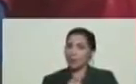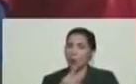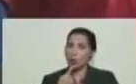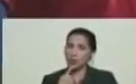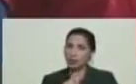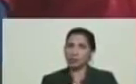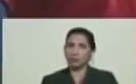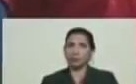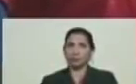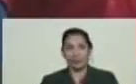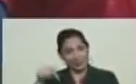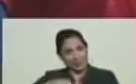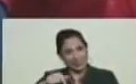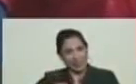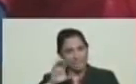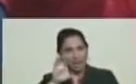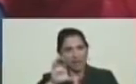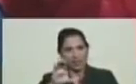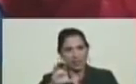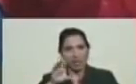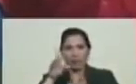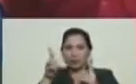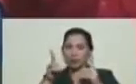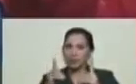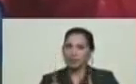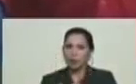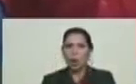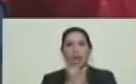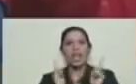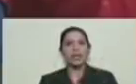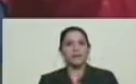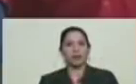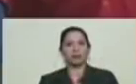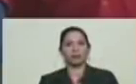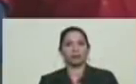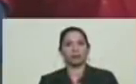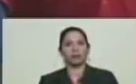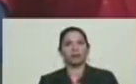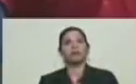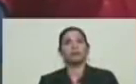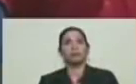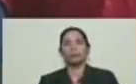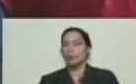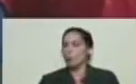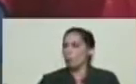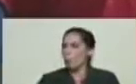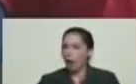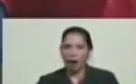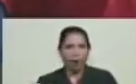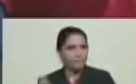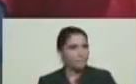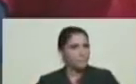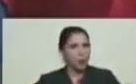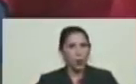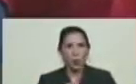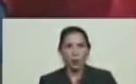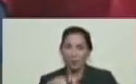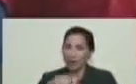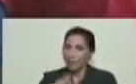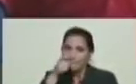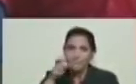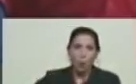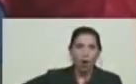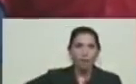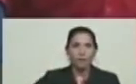país decidió definitivamente ser libre y que en cualquier circunstancia este pueblo está